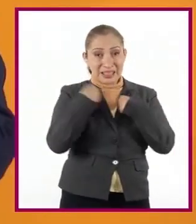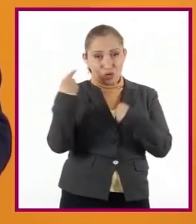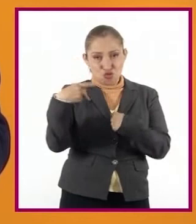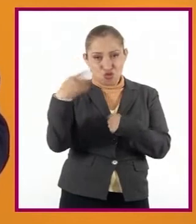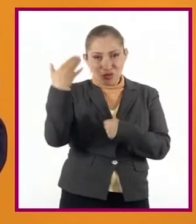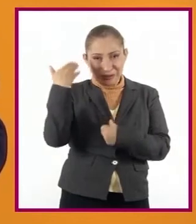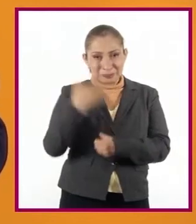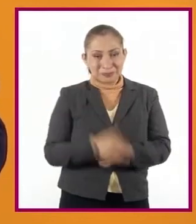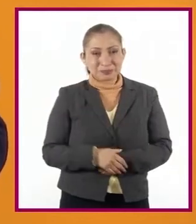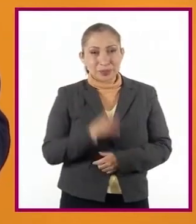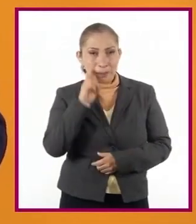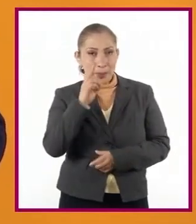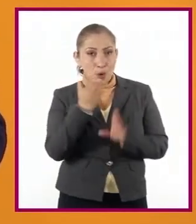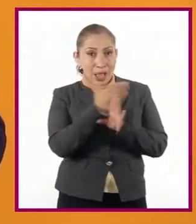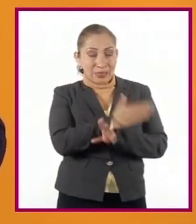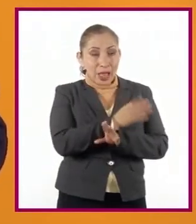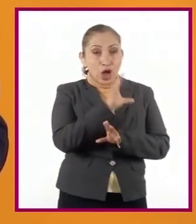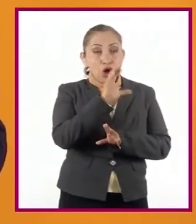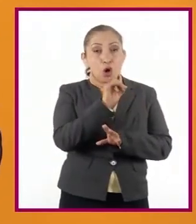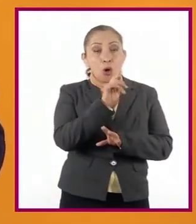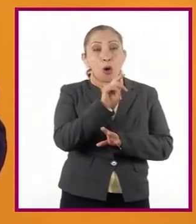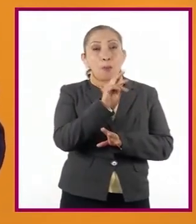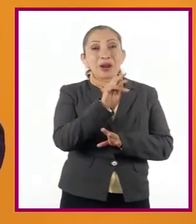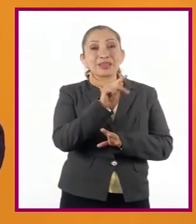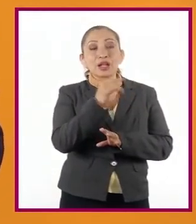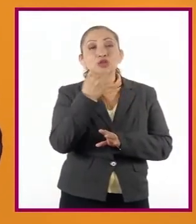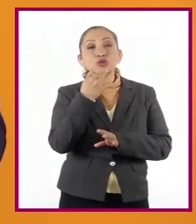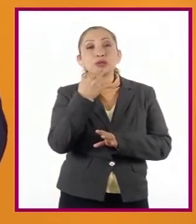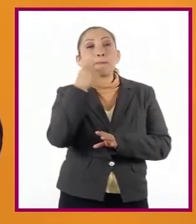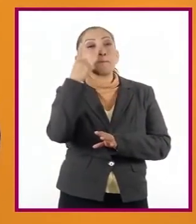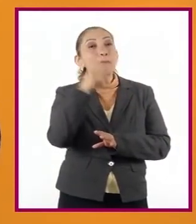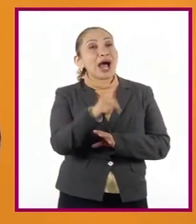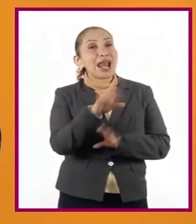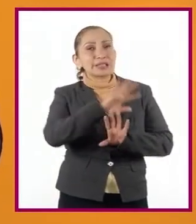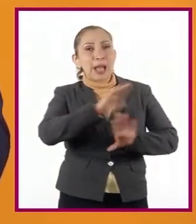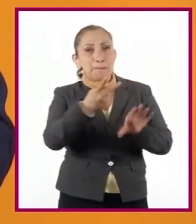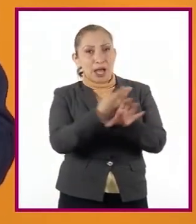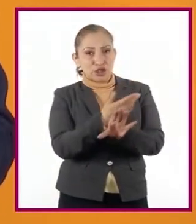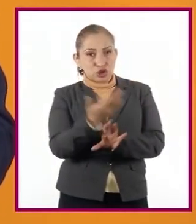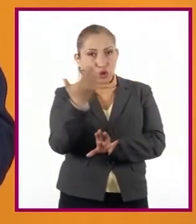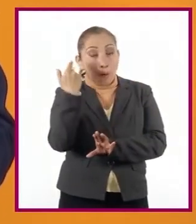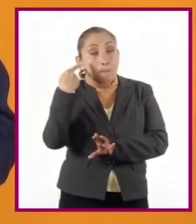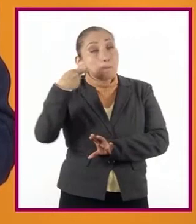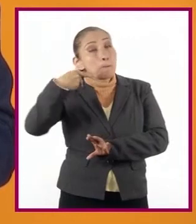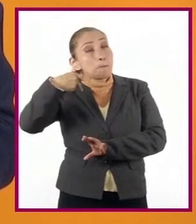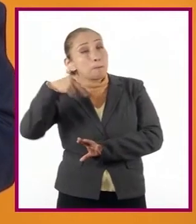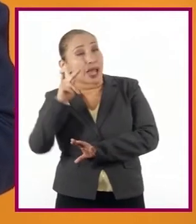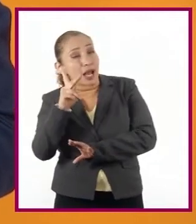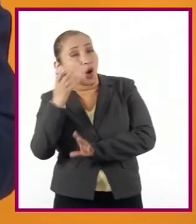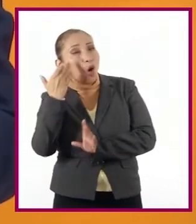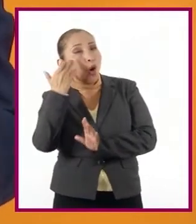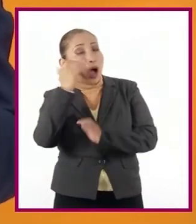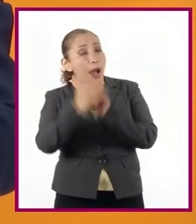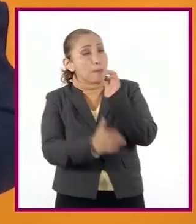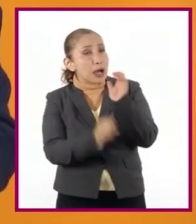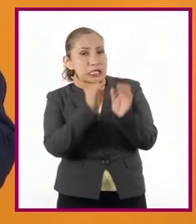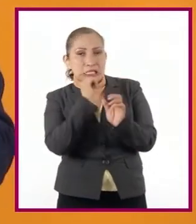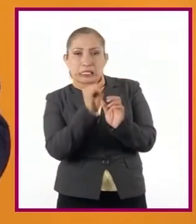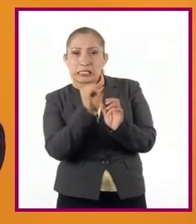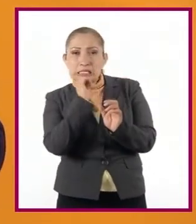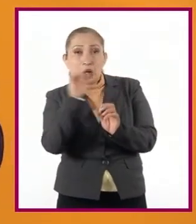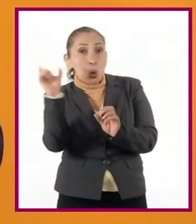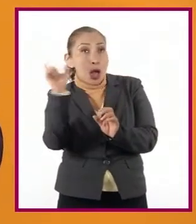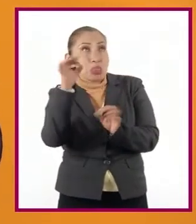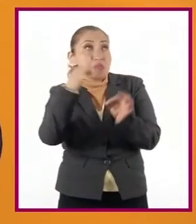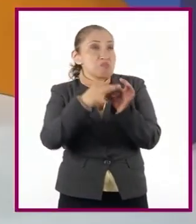revisamos al principio de esta sesión, el copretérito se usa en situaciones que ya pasaron, pero cuyo término no se sabe